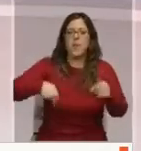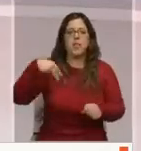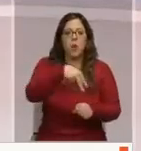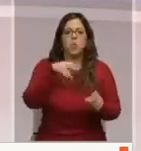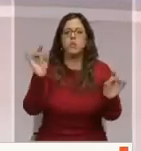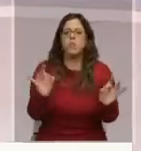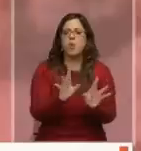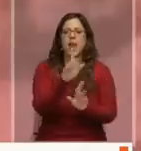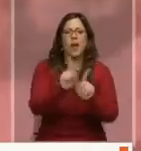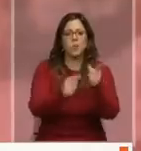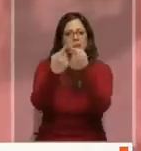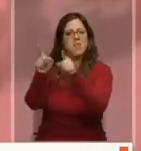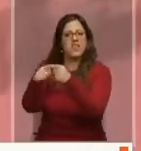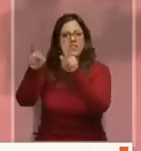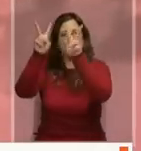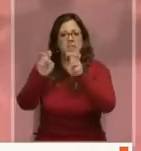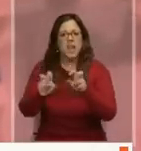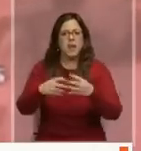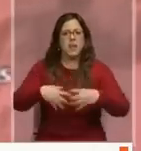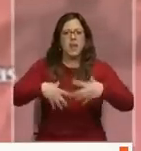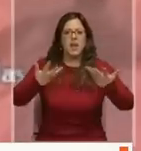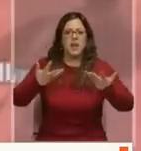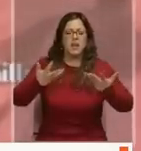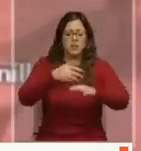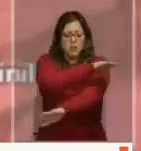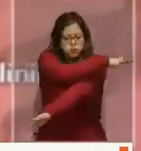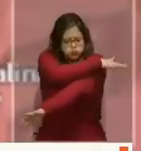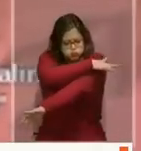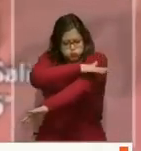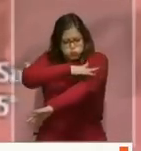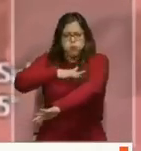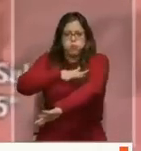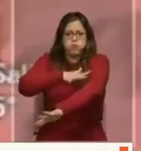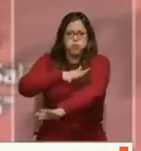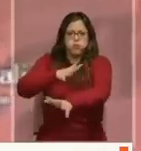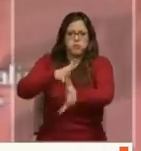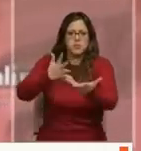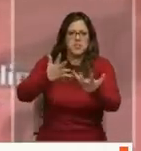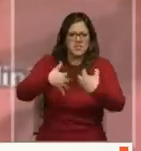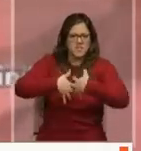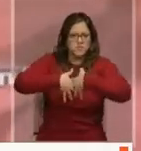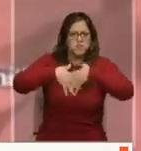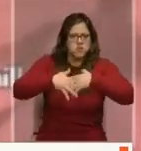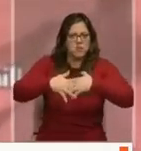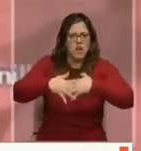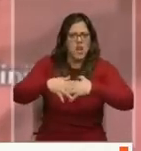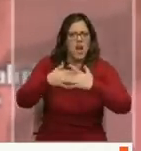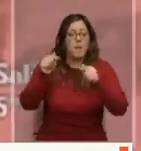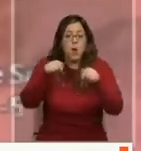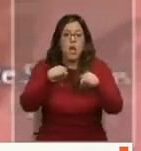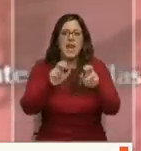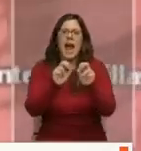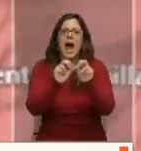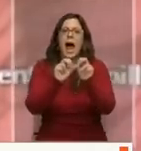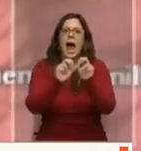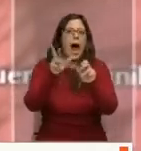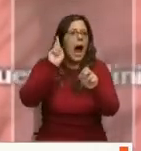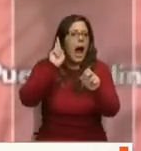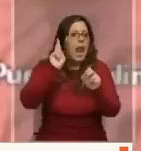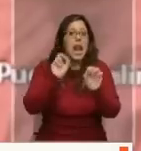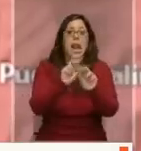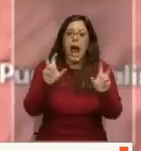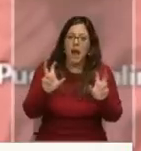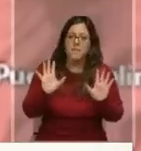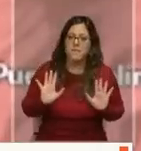ciertas diferencias en cuanto a lo que es la potencia del ruido atmosférico, pero de hecho ya la Dirección Meteorológica ha dicho que es alarma meteorológica. Es decir, ni siquiera tenemos tres